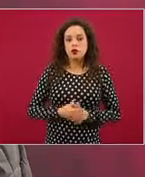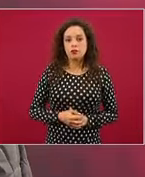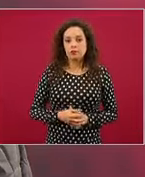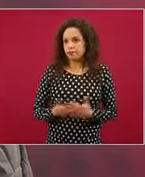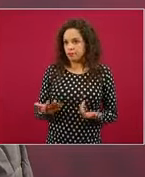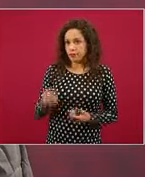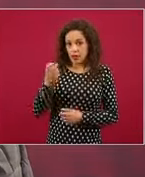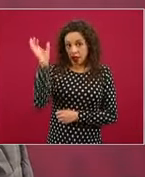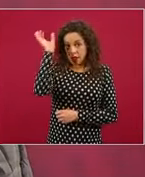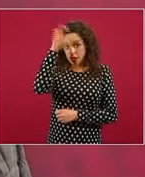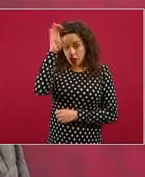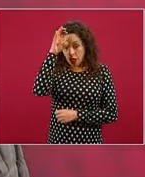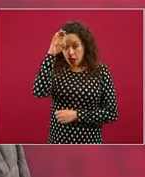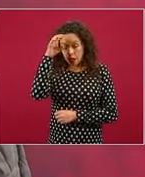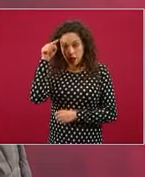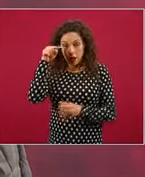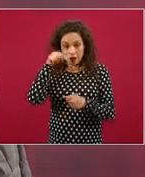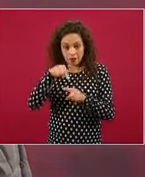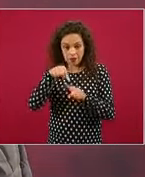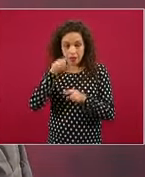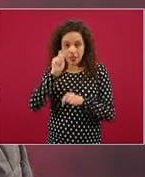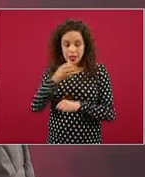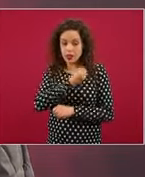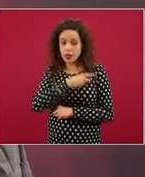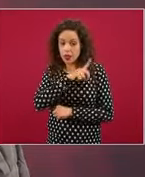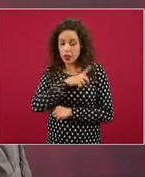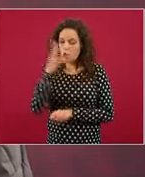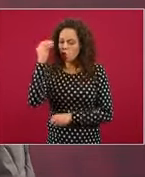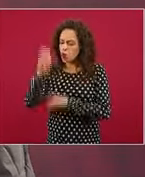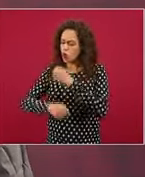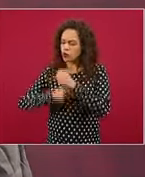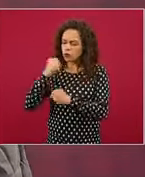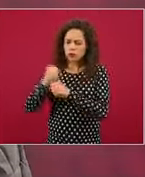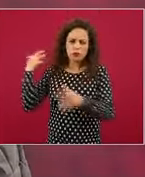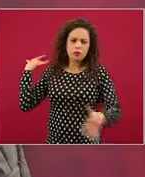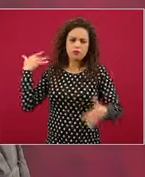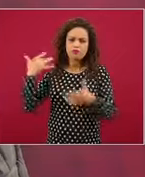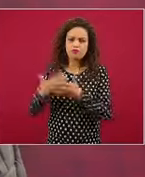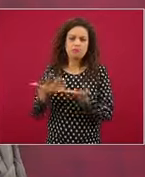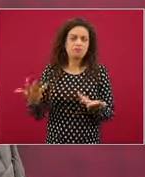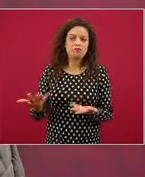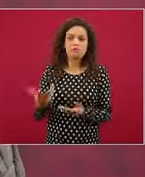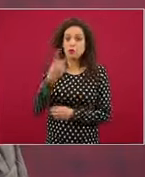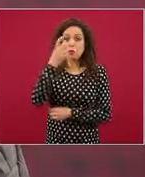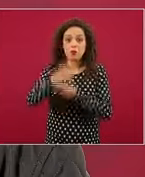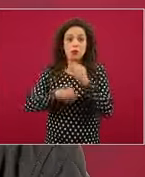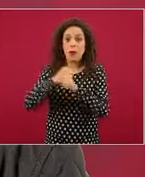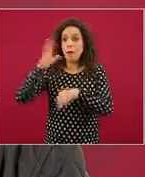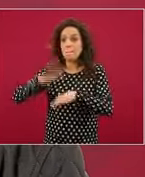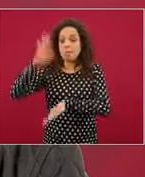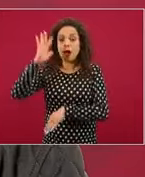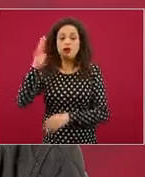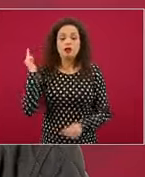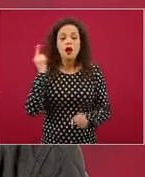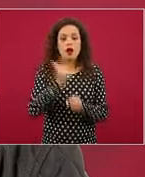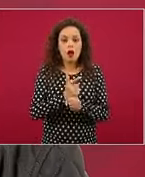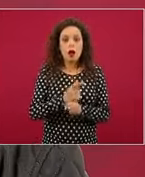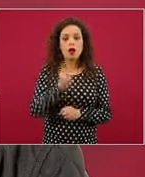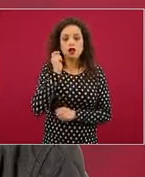La ciencia de la salud ha identificado por muchos años, por más de 200 años, que las vacunas